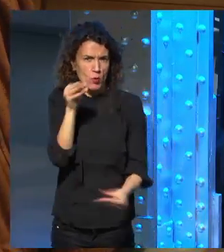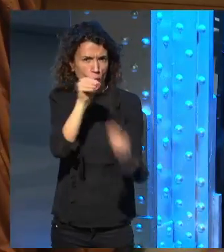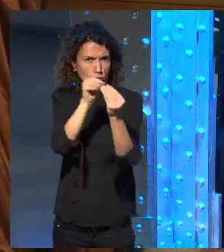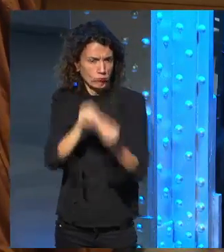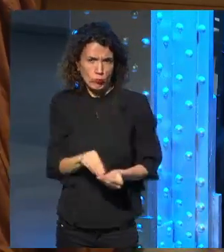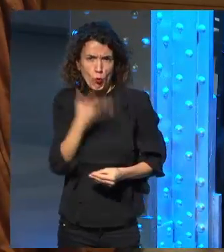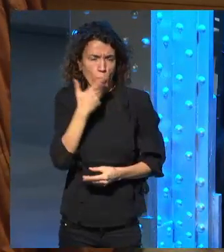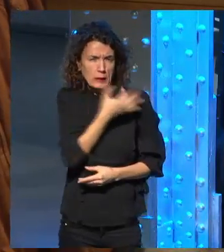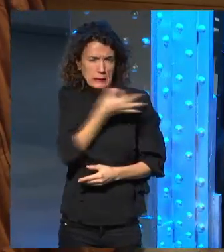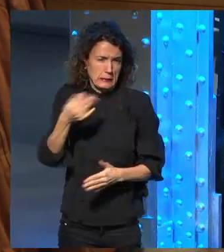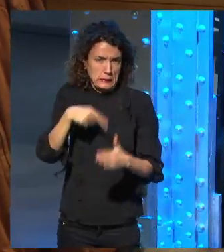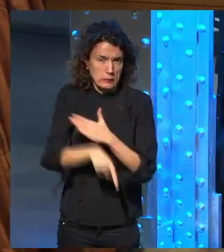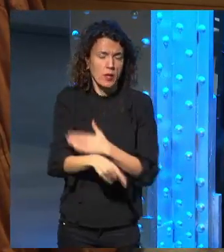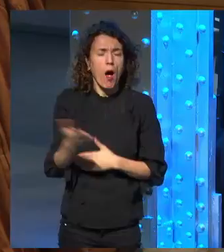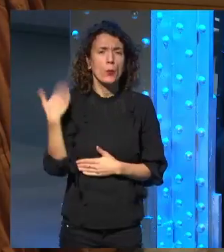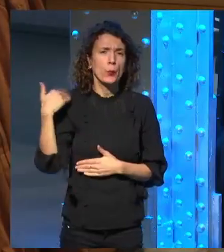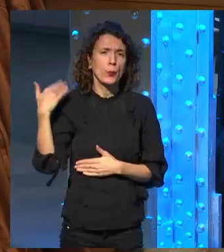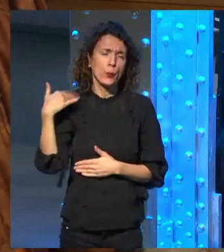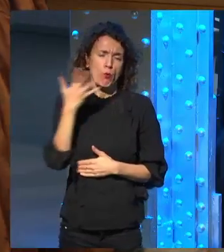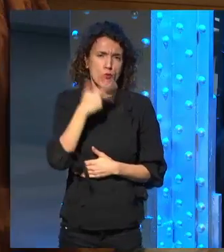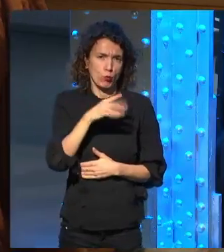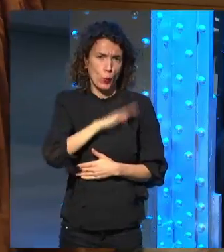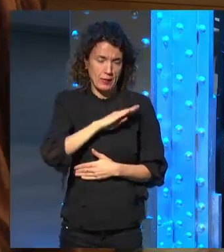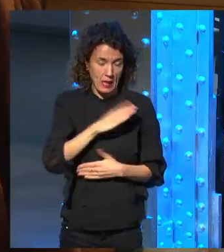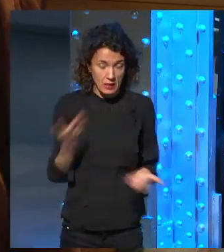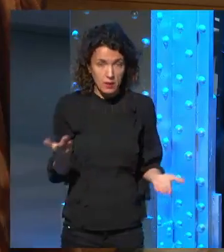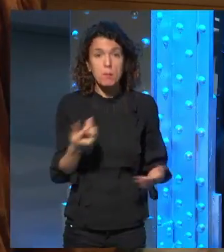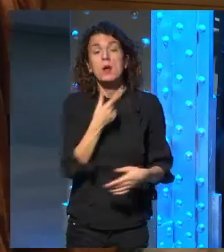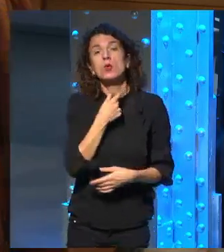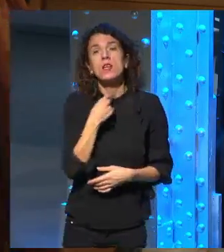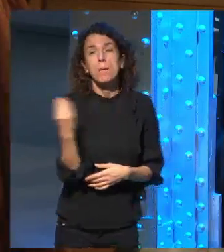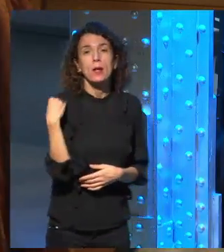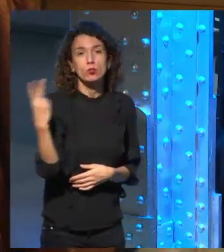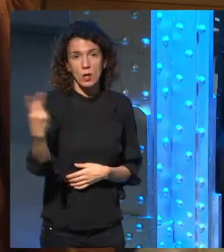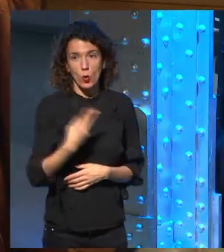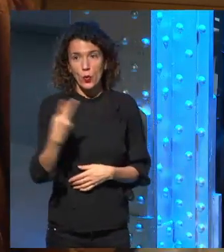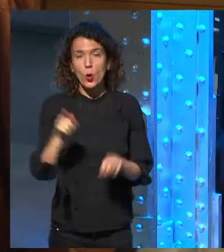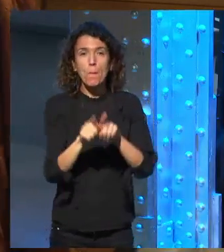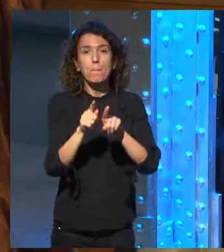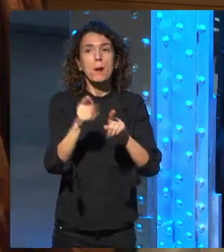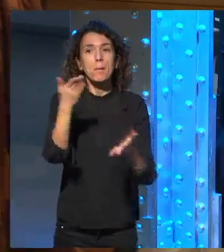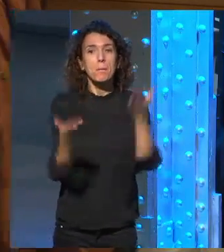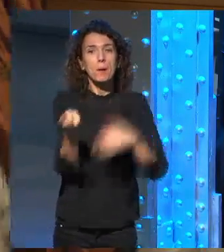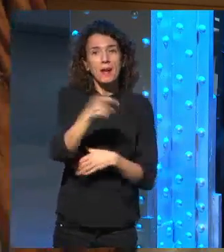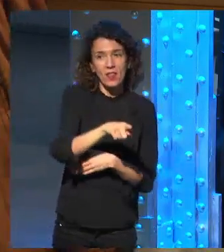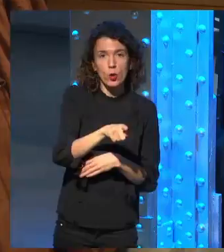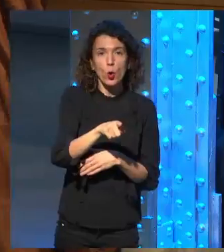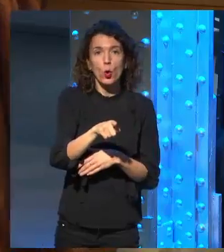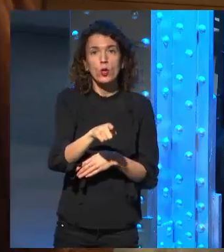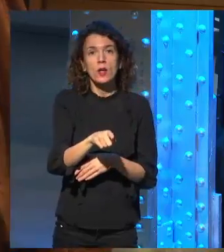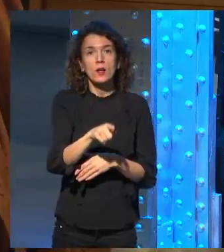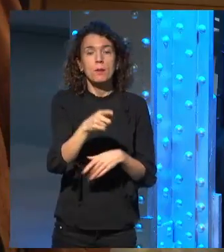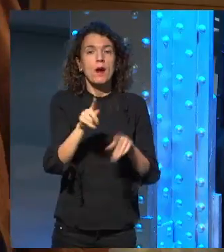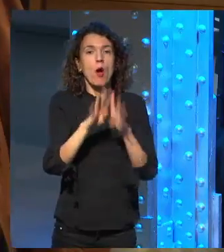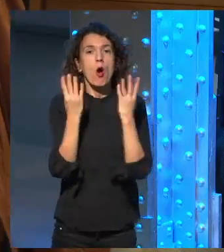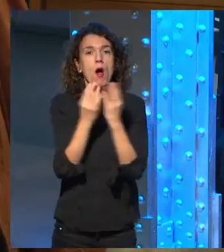desde hace 60 y muchos años lo conozco. Pero me gustaría preguntaros a los dos alguna analogía con el Rag 3, aunque